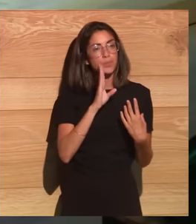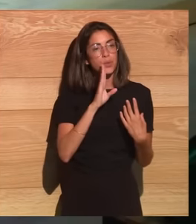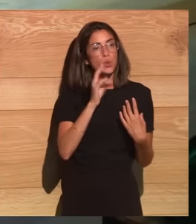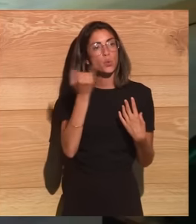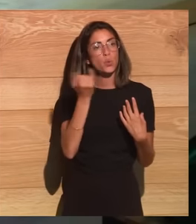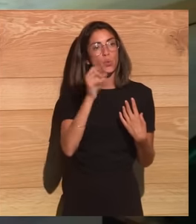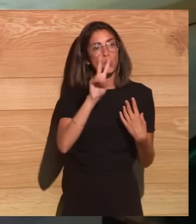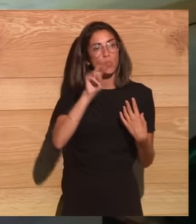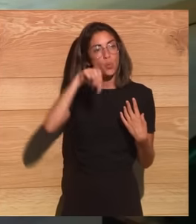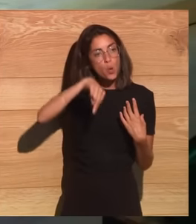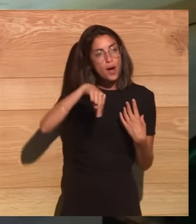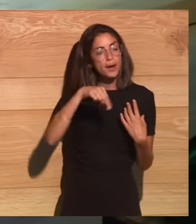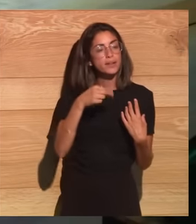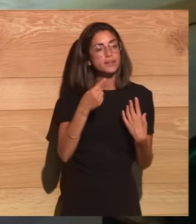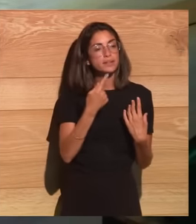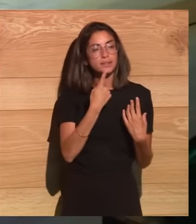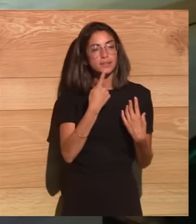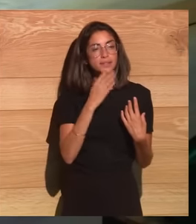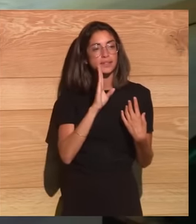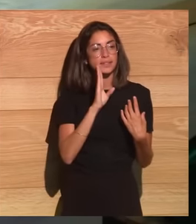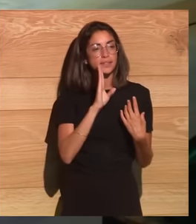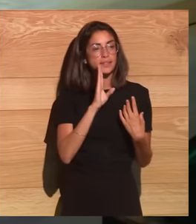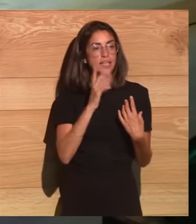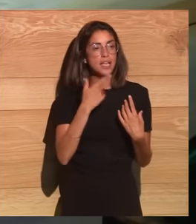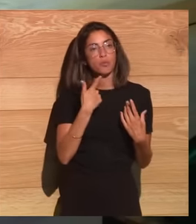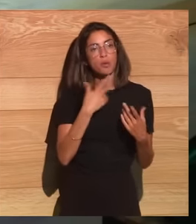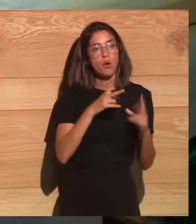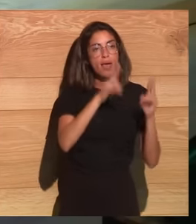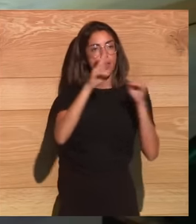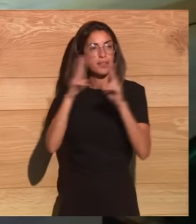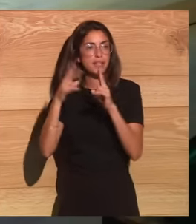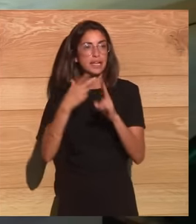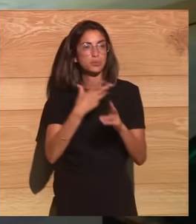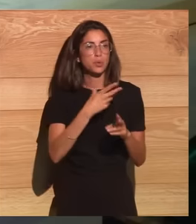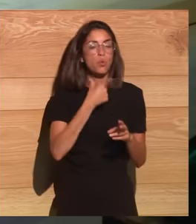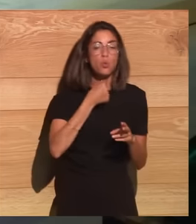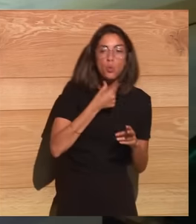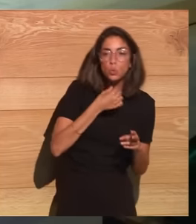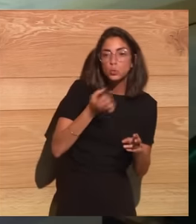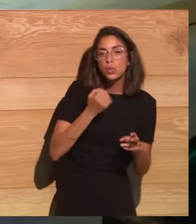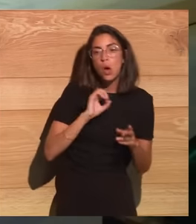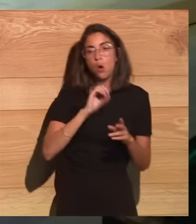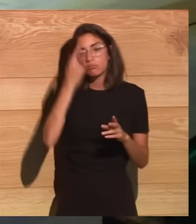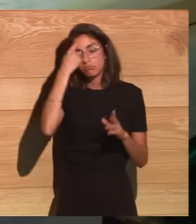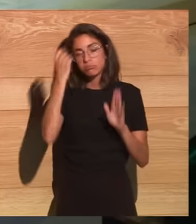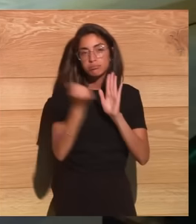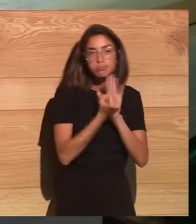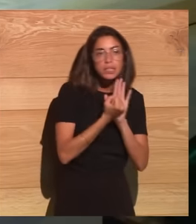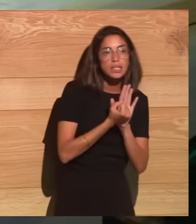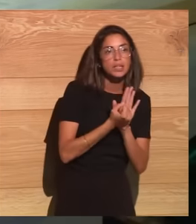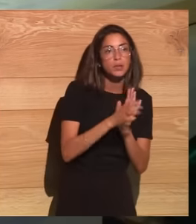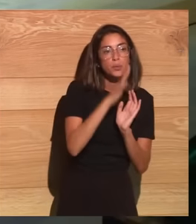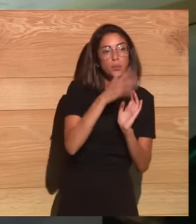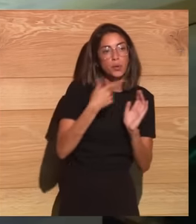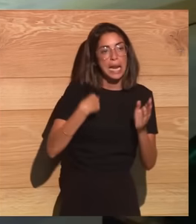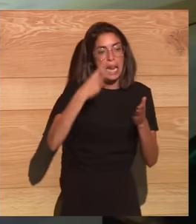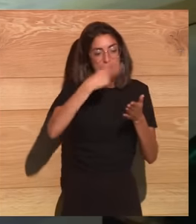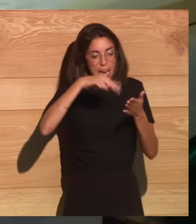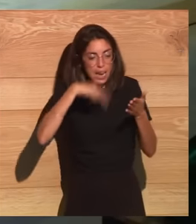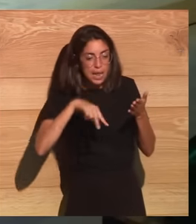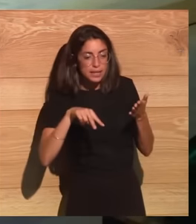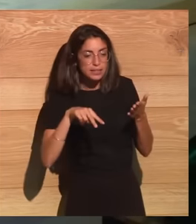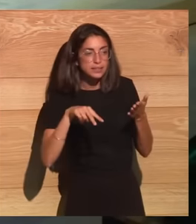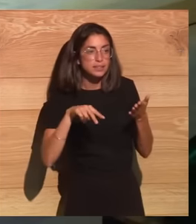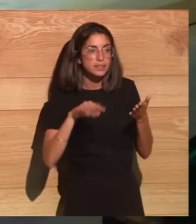pasada escenas que tú que te han gustado o que te han marcado de algún modo. Claro. Entonces claro, tú lo puedes leer y ir a por otra